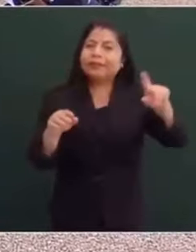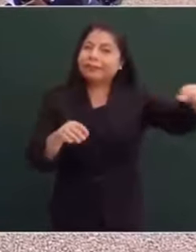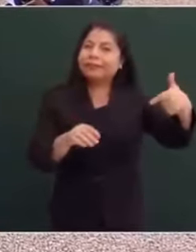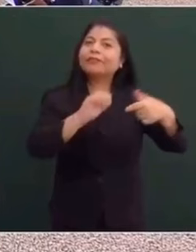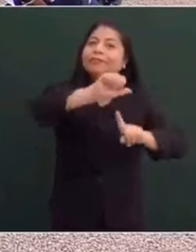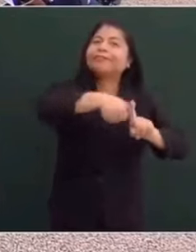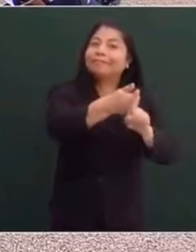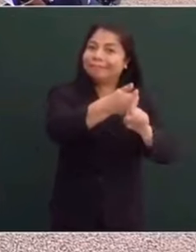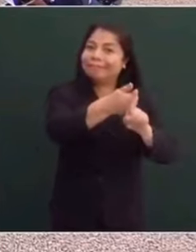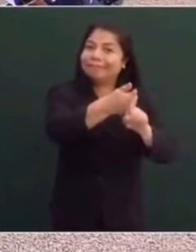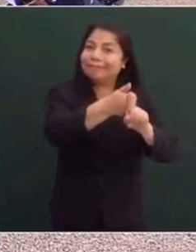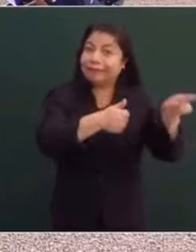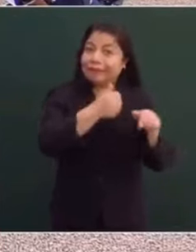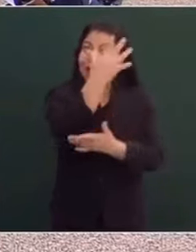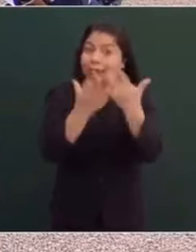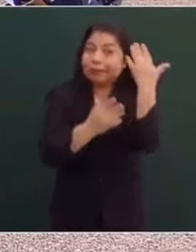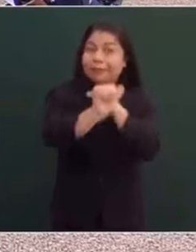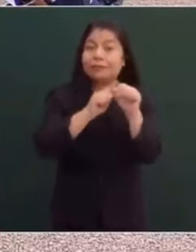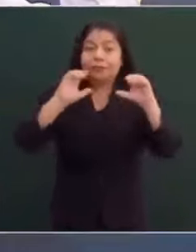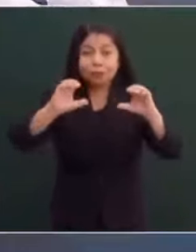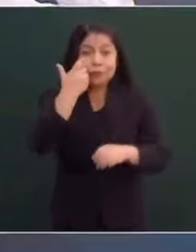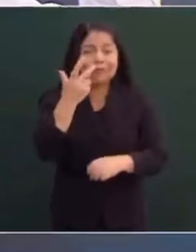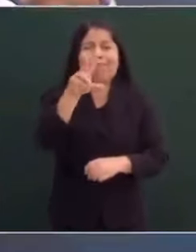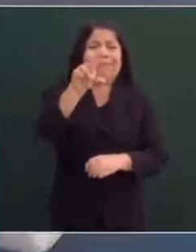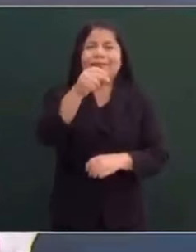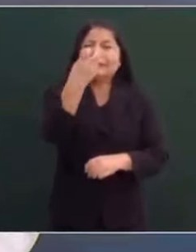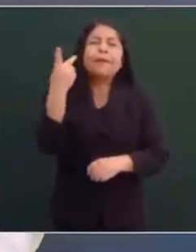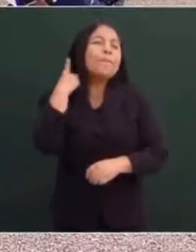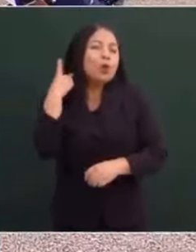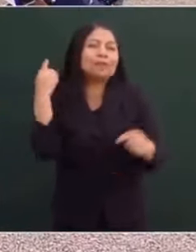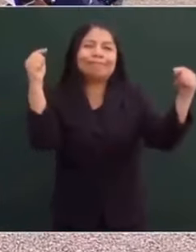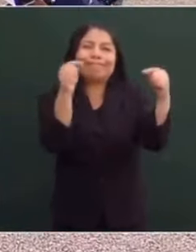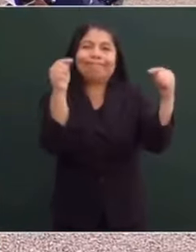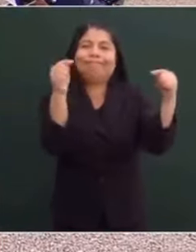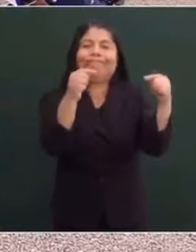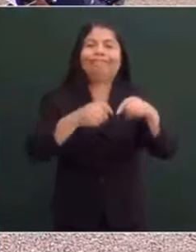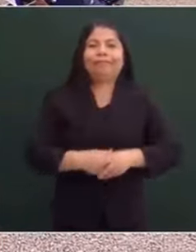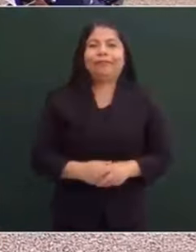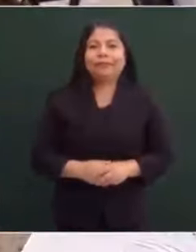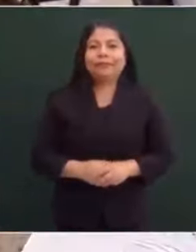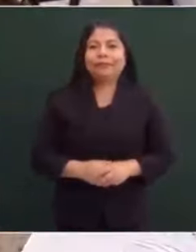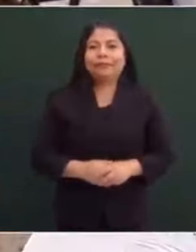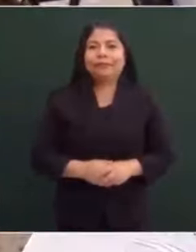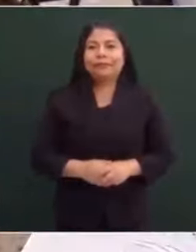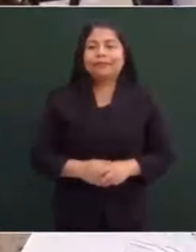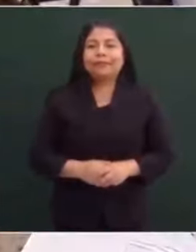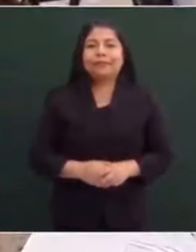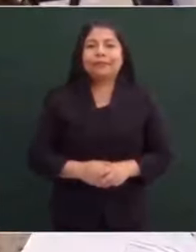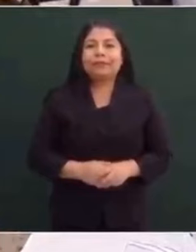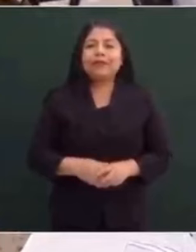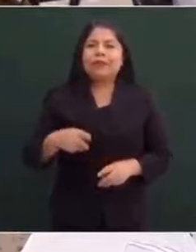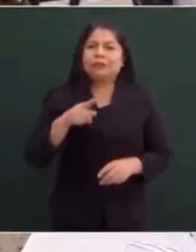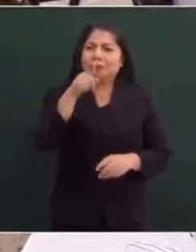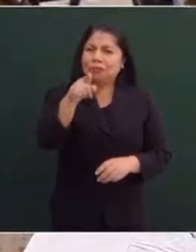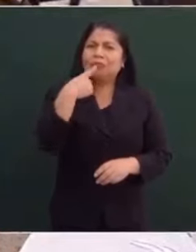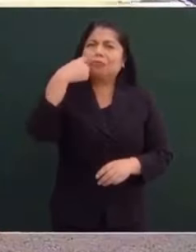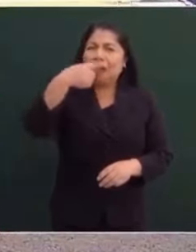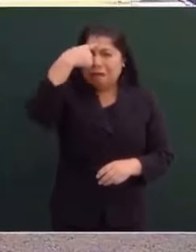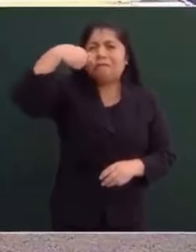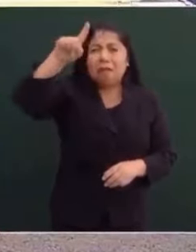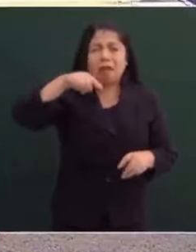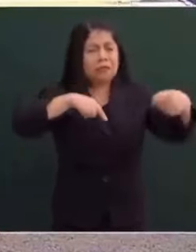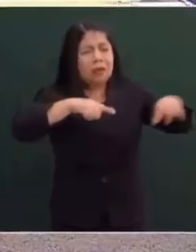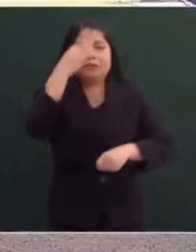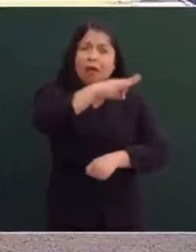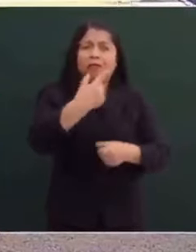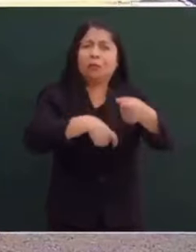por otras razones, completamente distintas. Porque chocaron intereses. ¿Cuándo se van a presentar las pruebas? Disculpe que insista, pero es que parecía muy fácil salir a descalificar a estas personas. No. ¿Cuándo